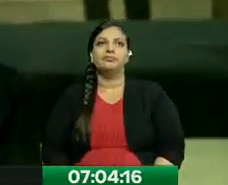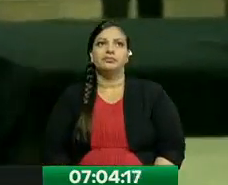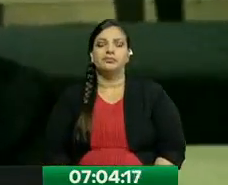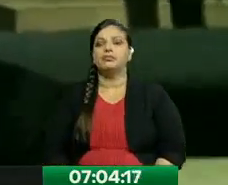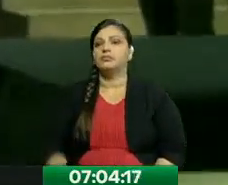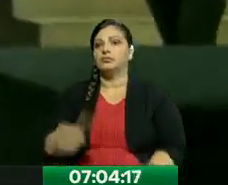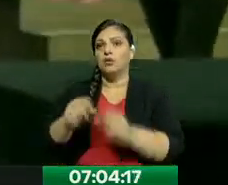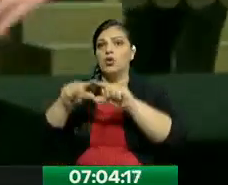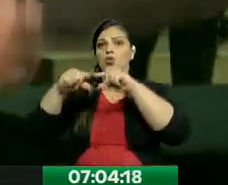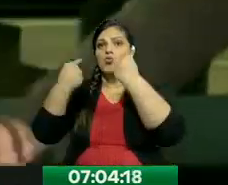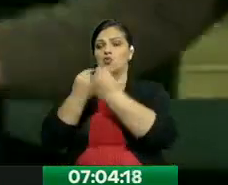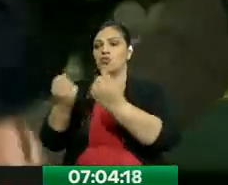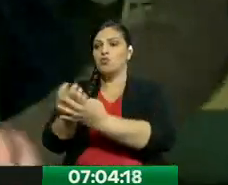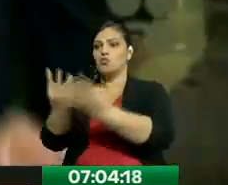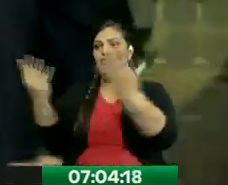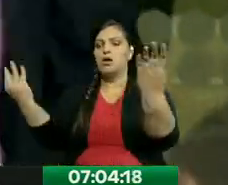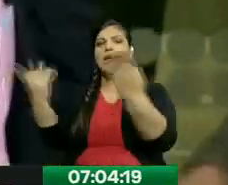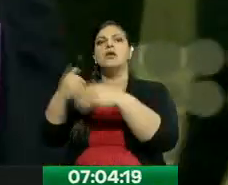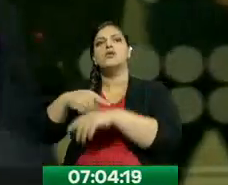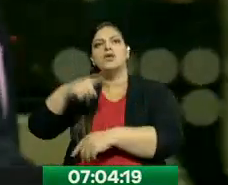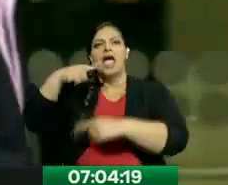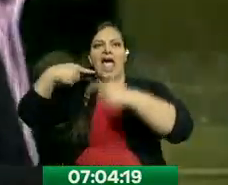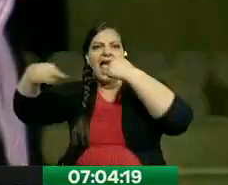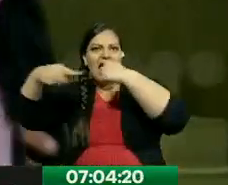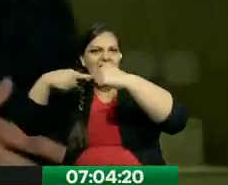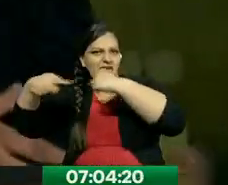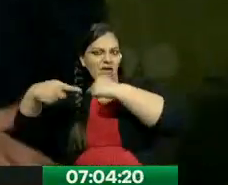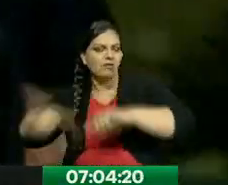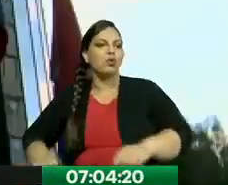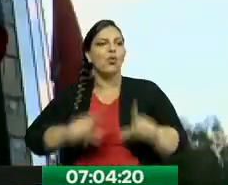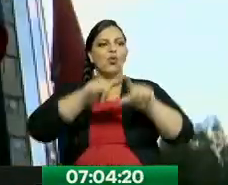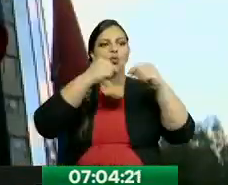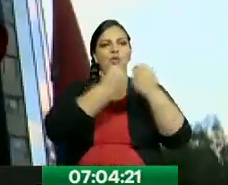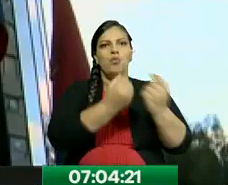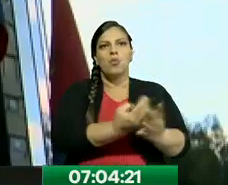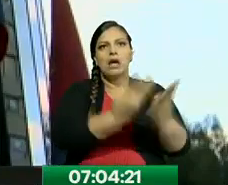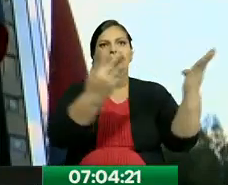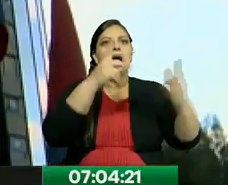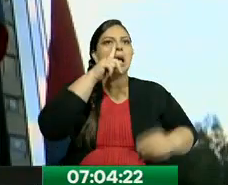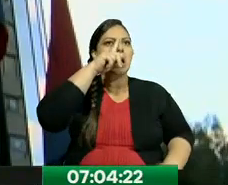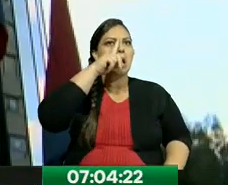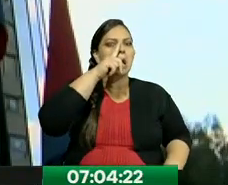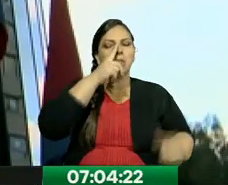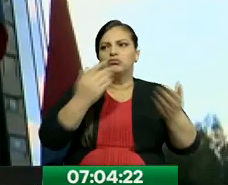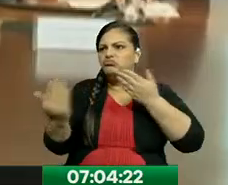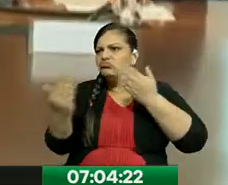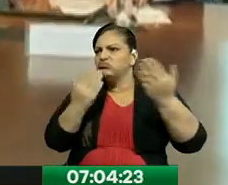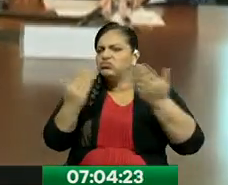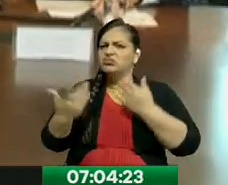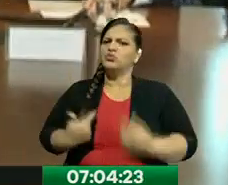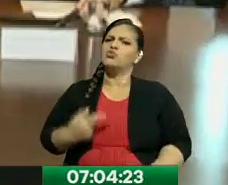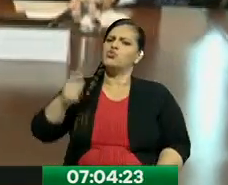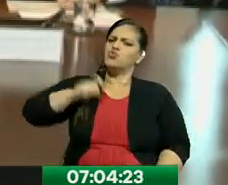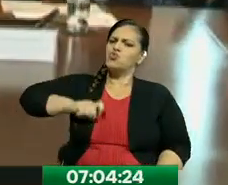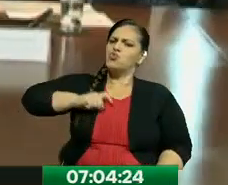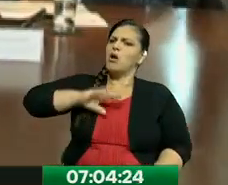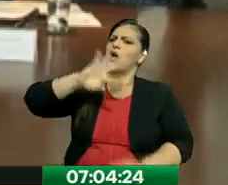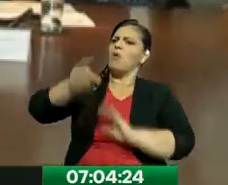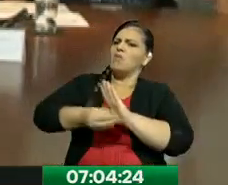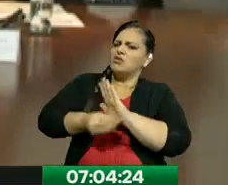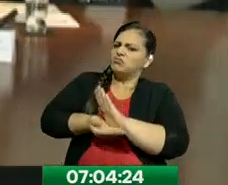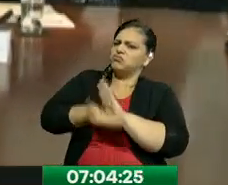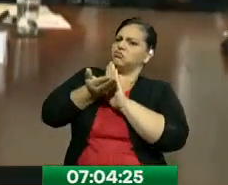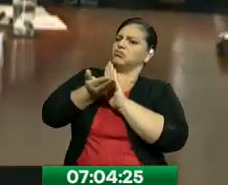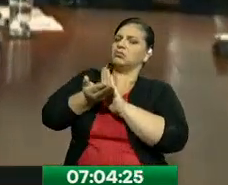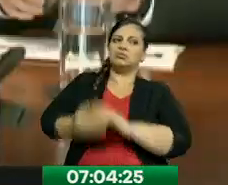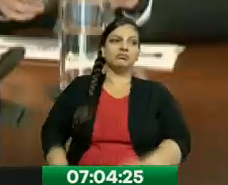no encontraran un acuerdo. Es que los primeros proponían un incremento de 46 que bajó hasta $22, y los empleadores solicitaban el